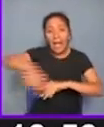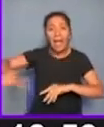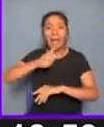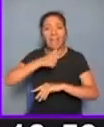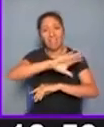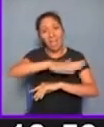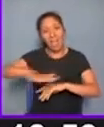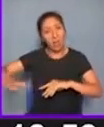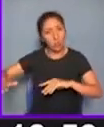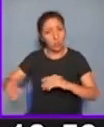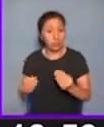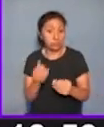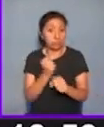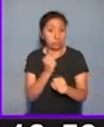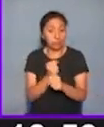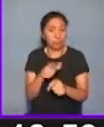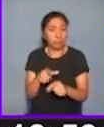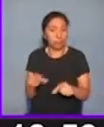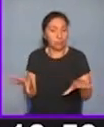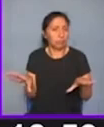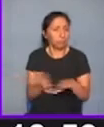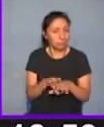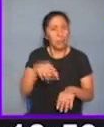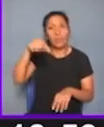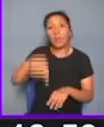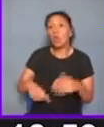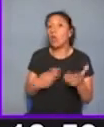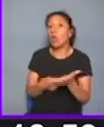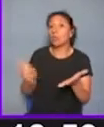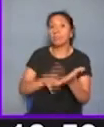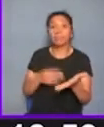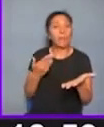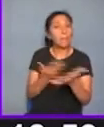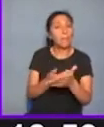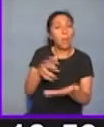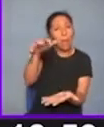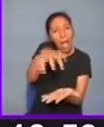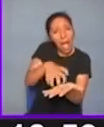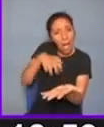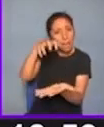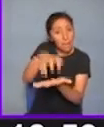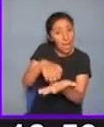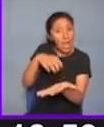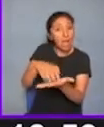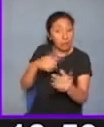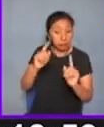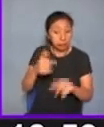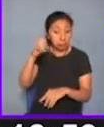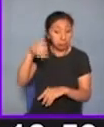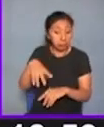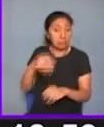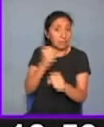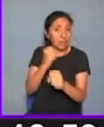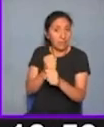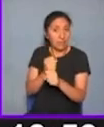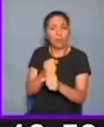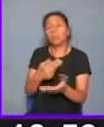trabajando eh nosotros justamente hoy reiteramos el pedido porque la máquina está trabajando en las otras calles pero hemos reiterado un